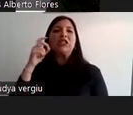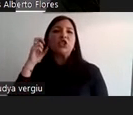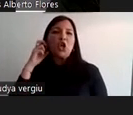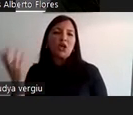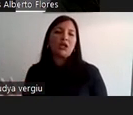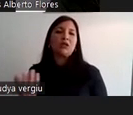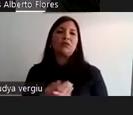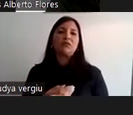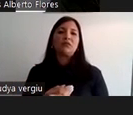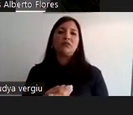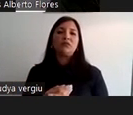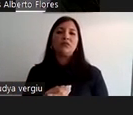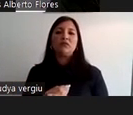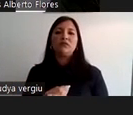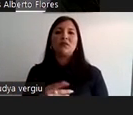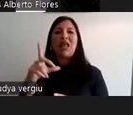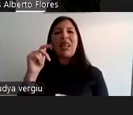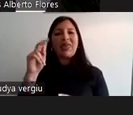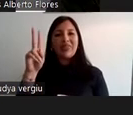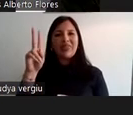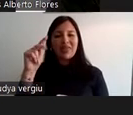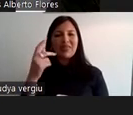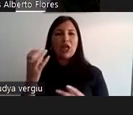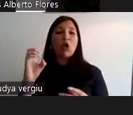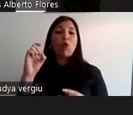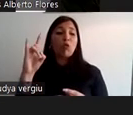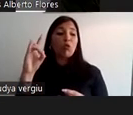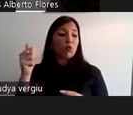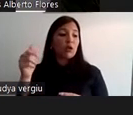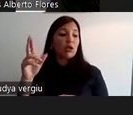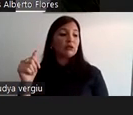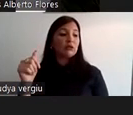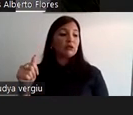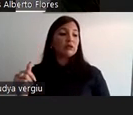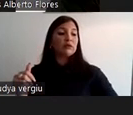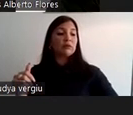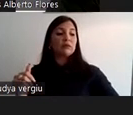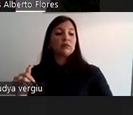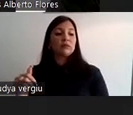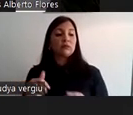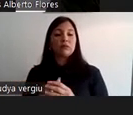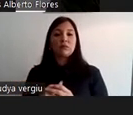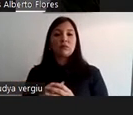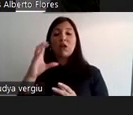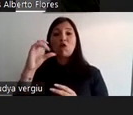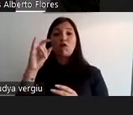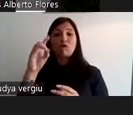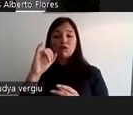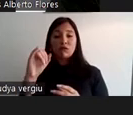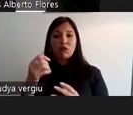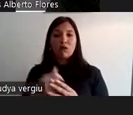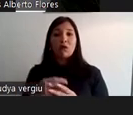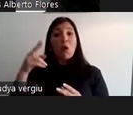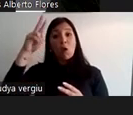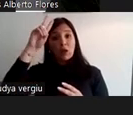Cuáles son las historias las Qué culturas hubo que No necesariamente tiene que ver por caso de cusco que tiene que ver lo